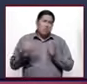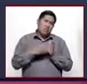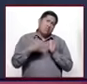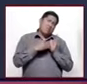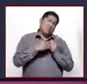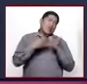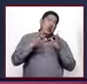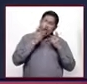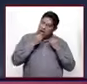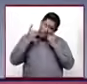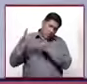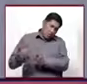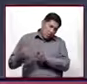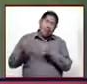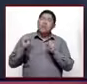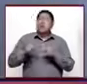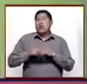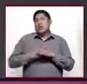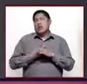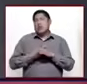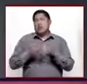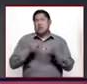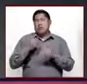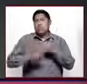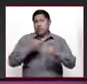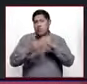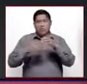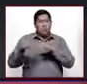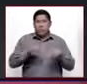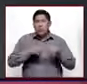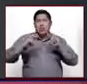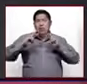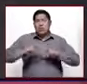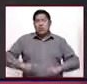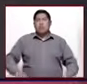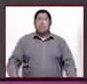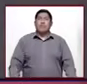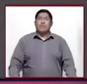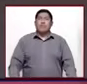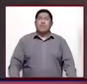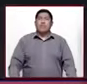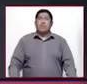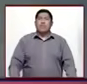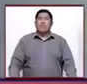se presentó esta denuncia para que se inicien con los procesos e investigación.